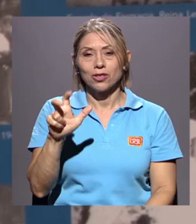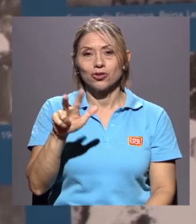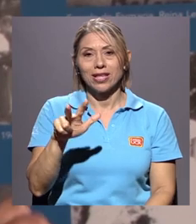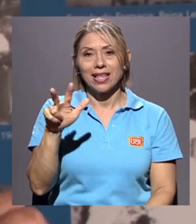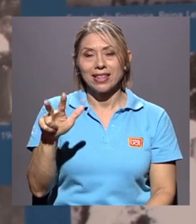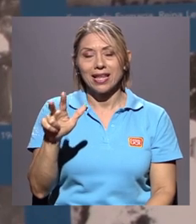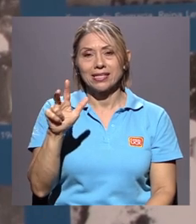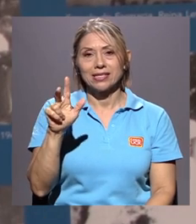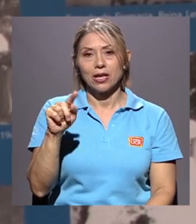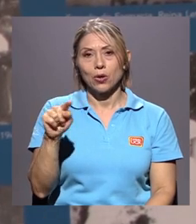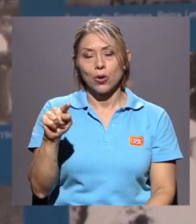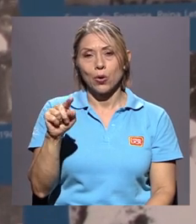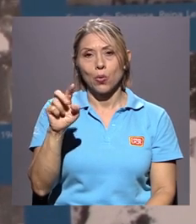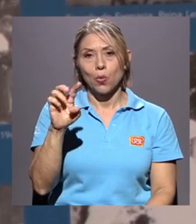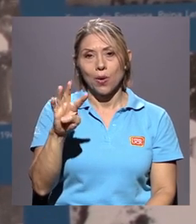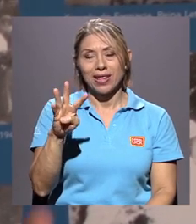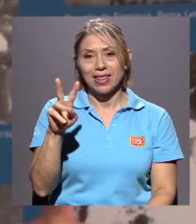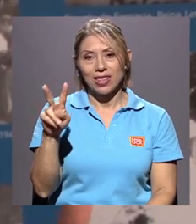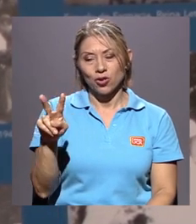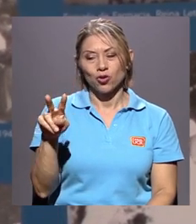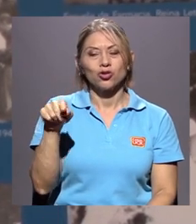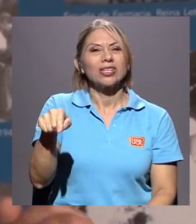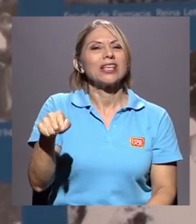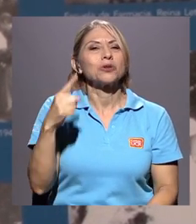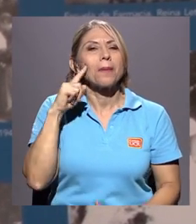ED33342, que lo que permite es